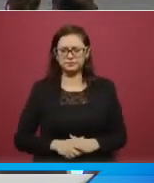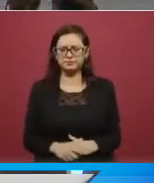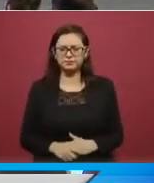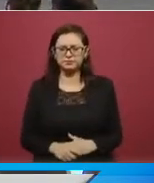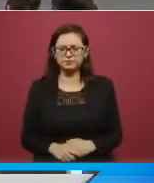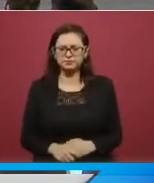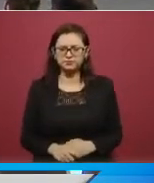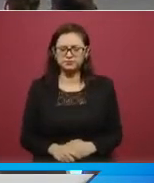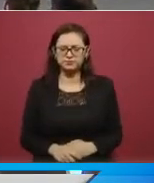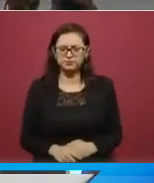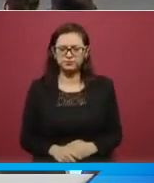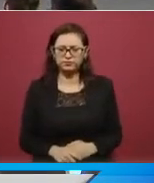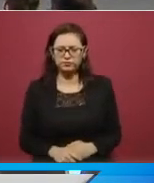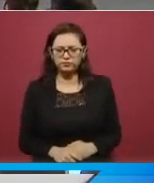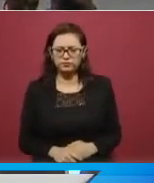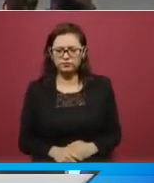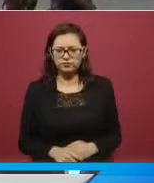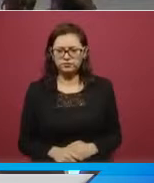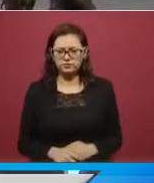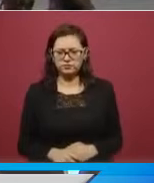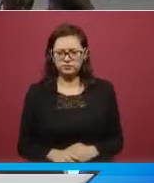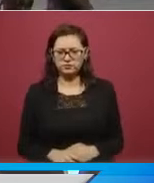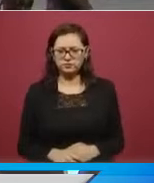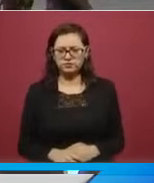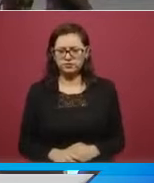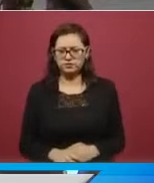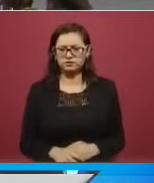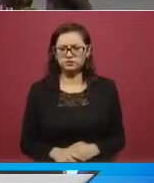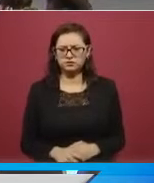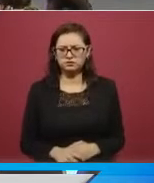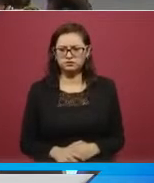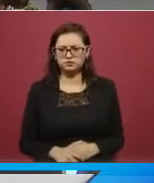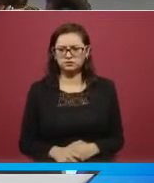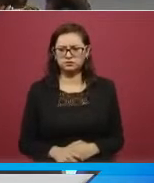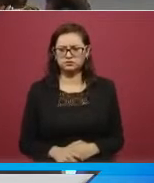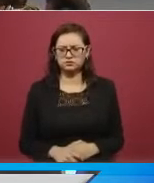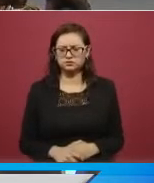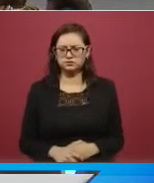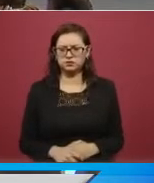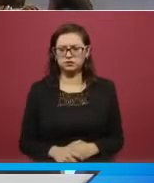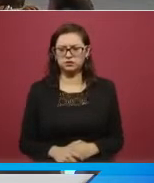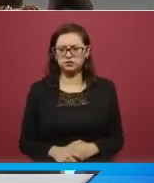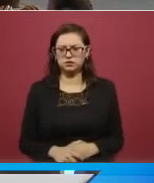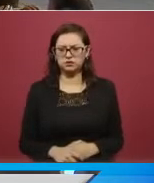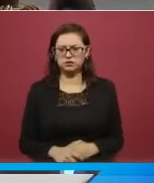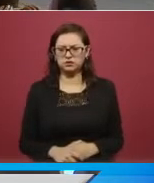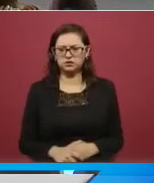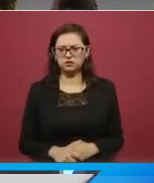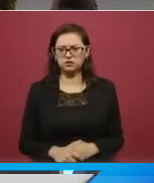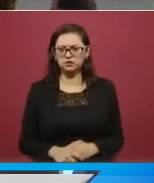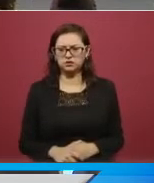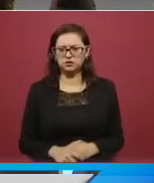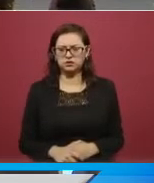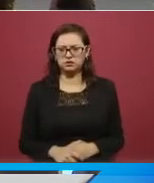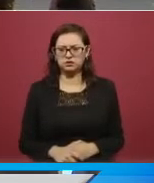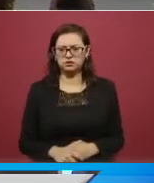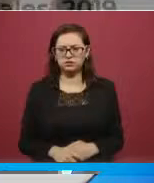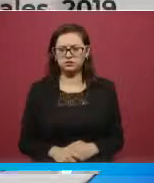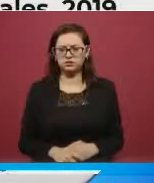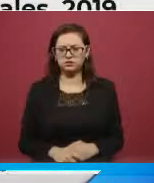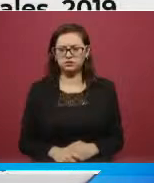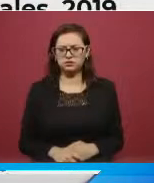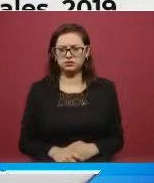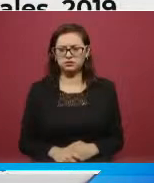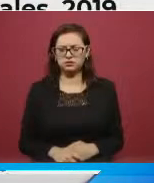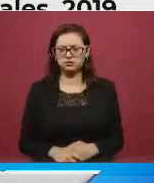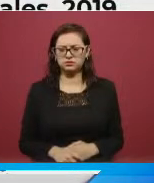de utilidad. En una segunda etapa se pensaría en crear un grupo de estaciones de venta directa del gobierno federal con precios justos con la finalidad de